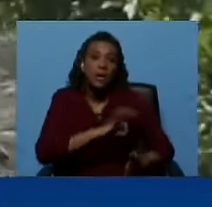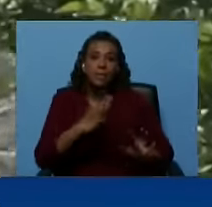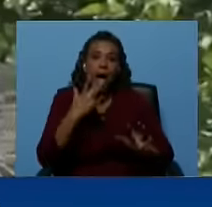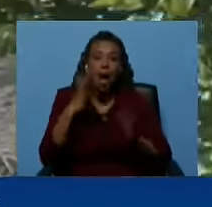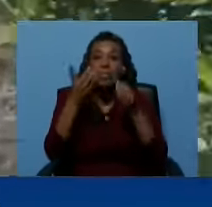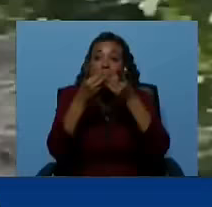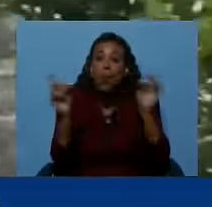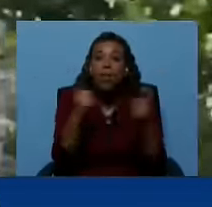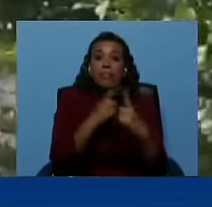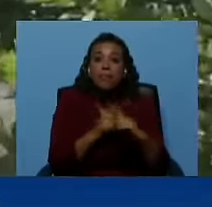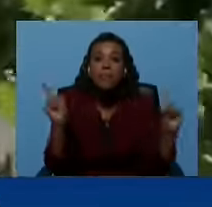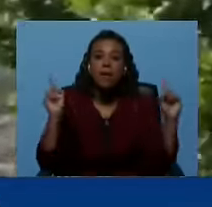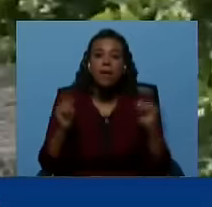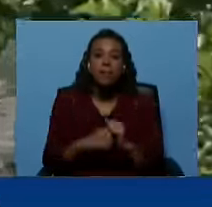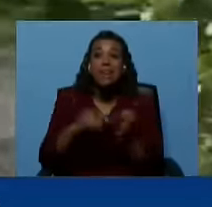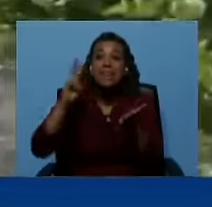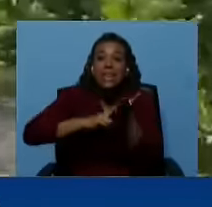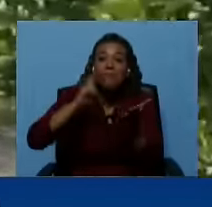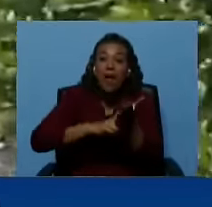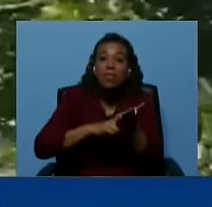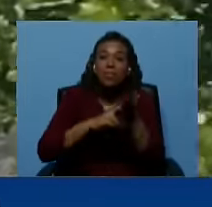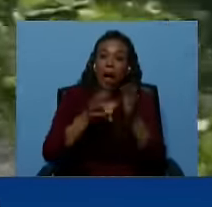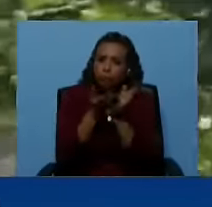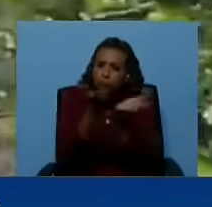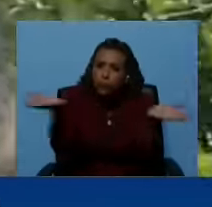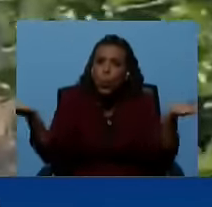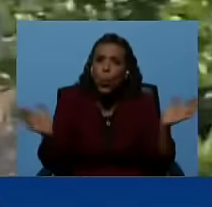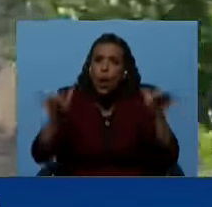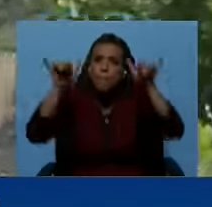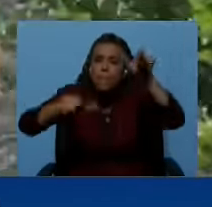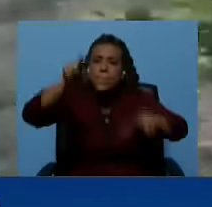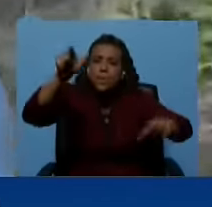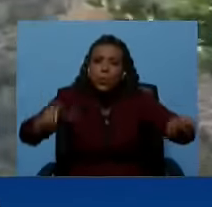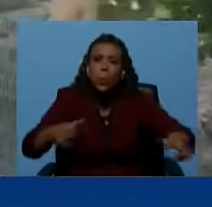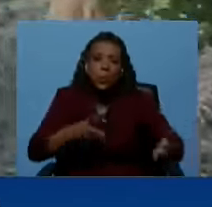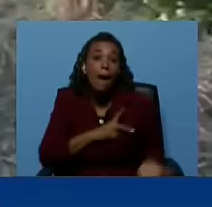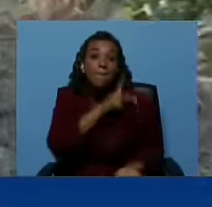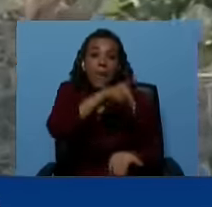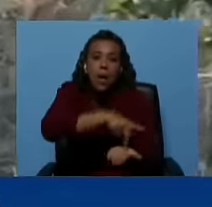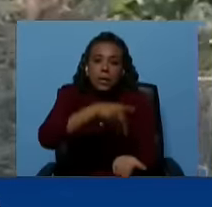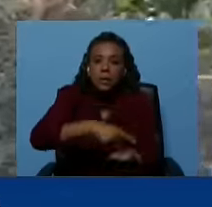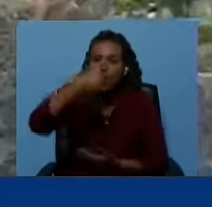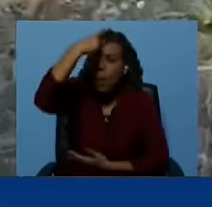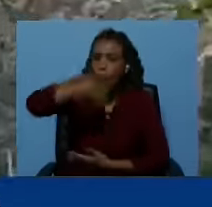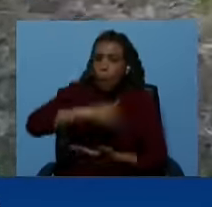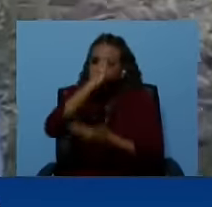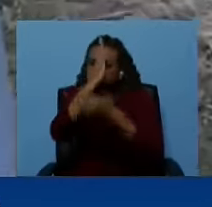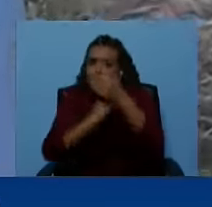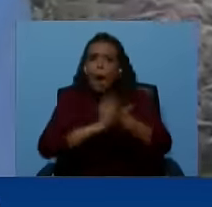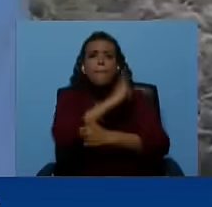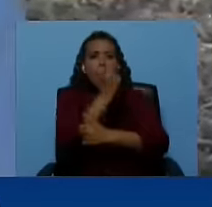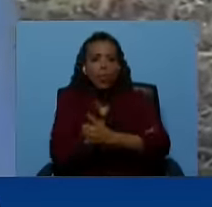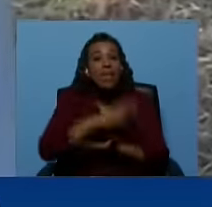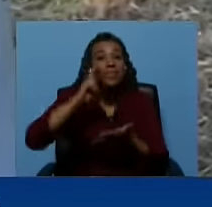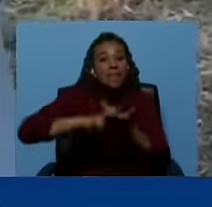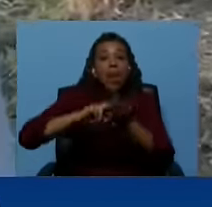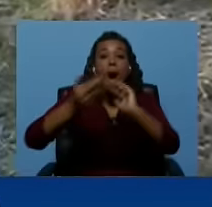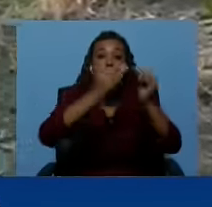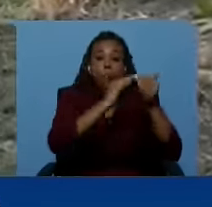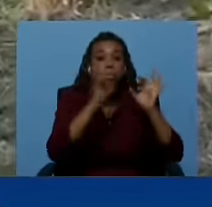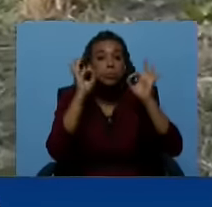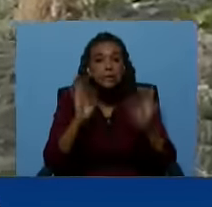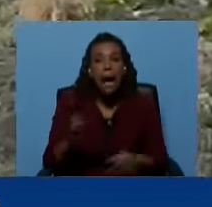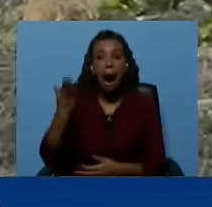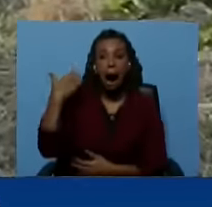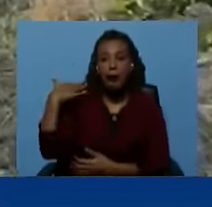democracia y que de verdad la democracia se exprese en El poder del ciudadano la ciudadana el hombre de a pie y en poder de verdad a las